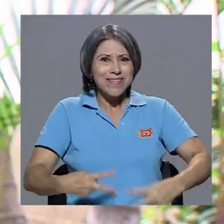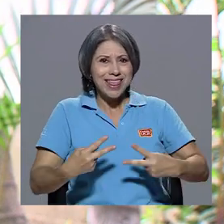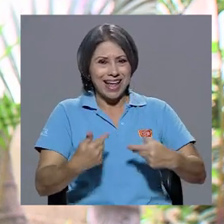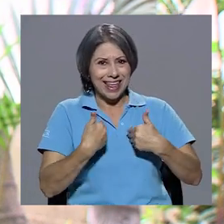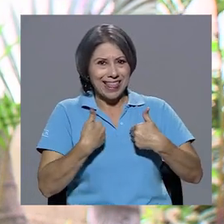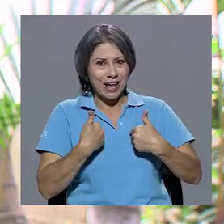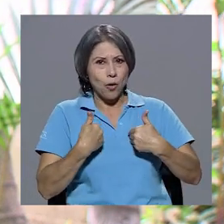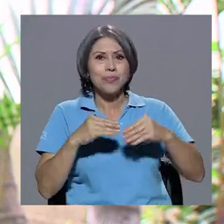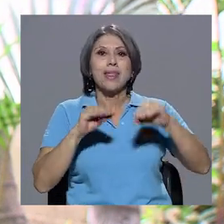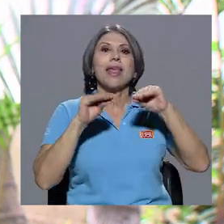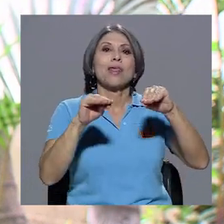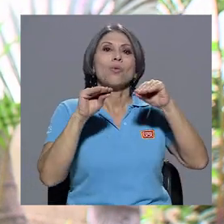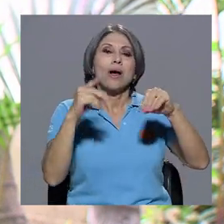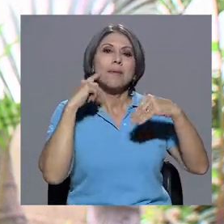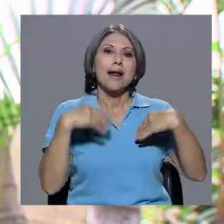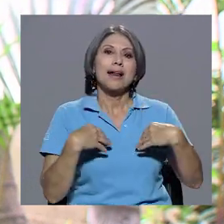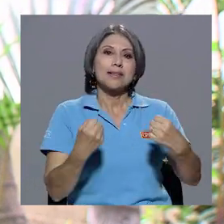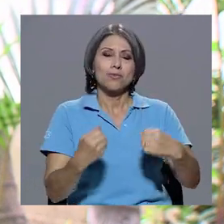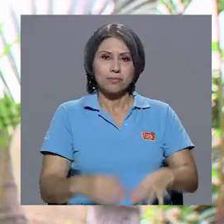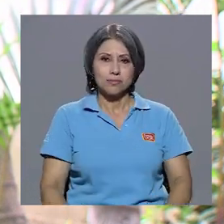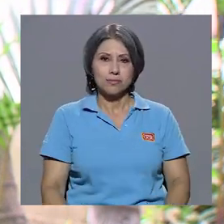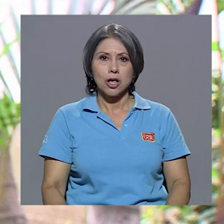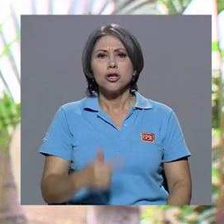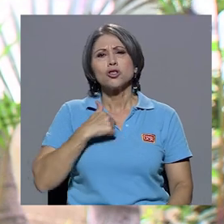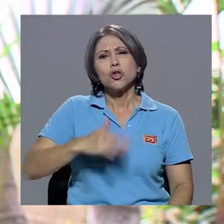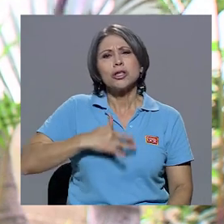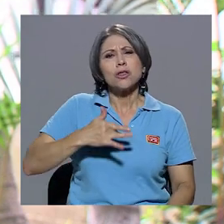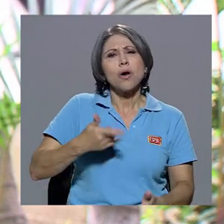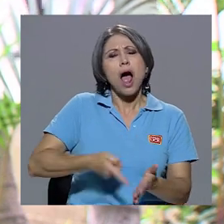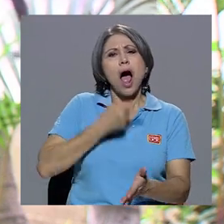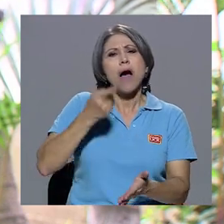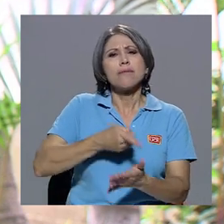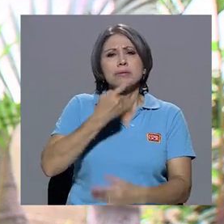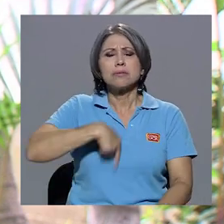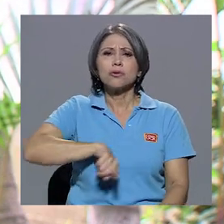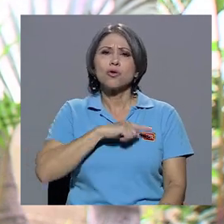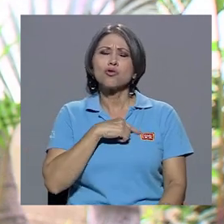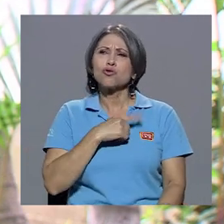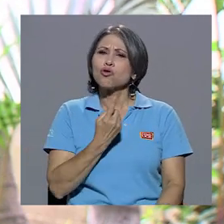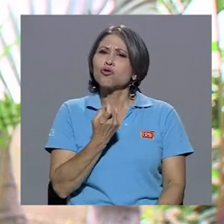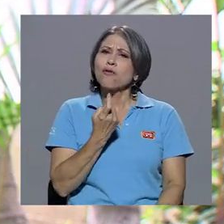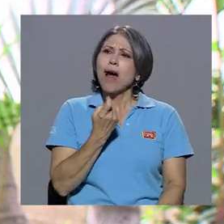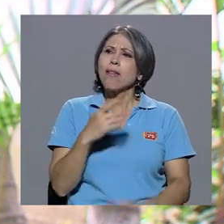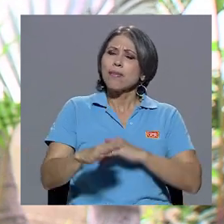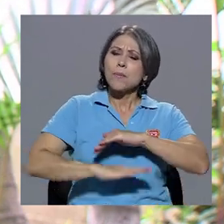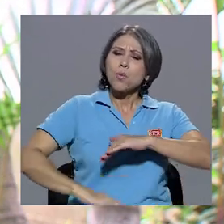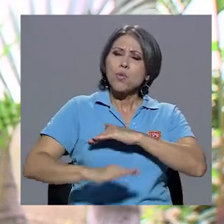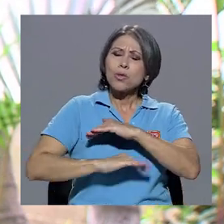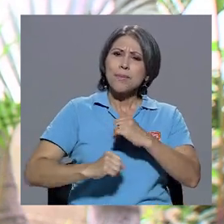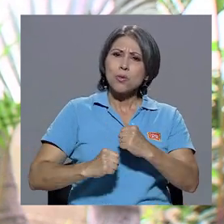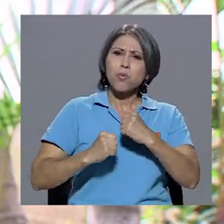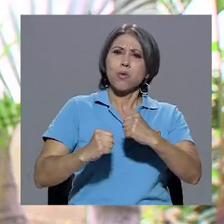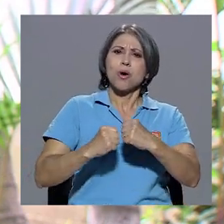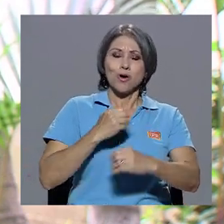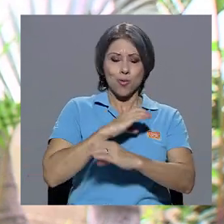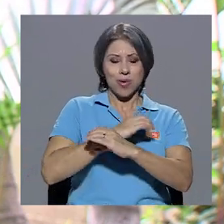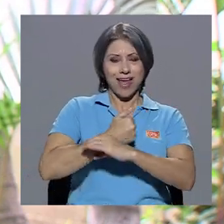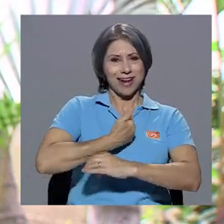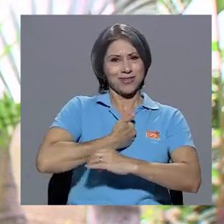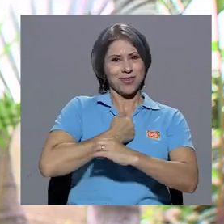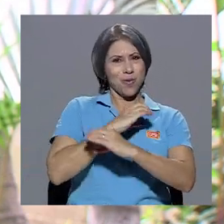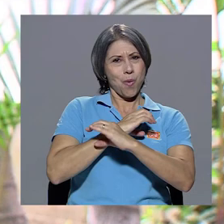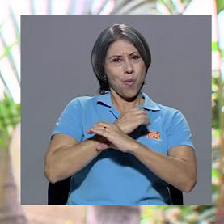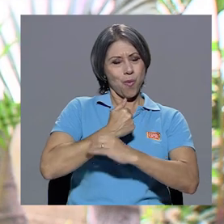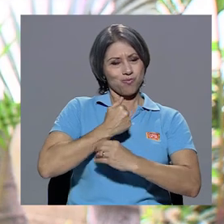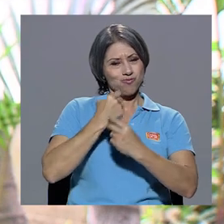vida, que es educar para la salud. O sea, yo siento que a veces nos falta el fundamento básico, que es cómo cuidarnos a nosotros mismos.